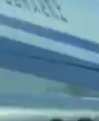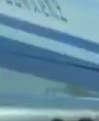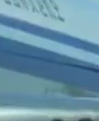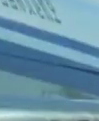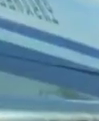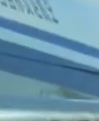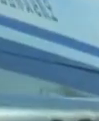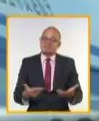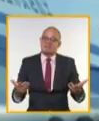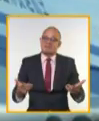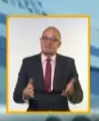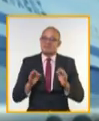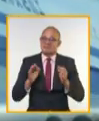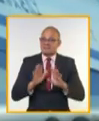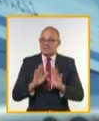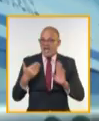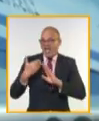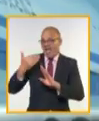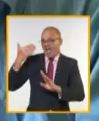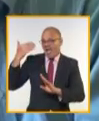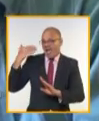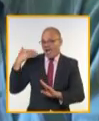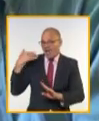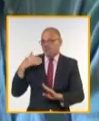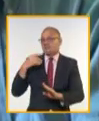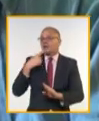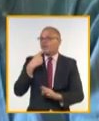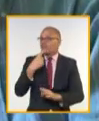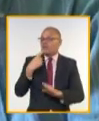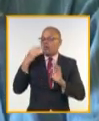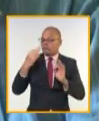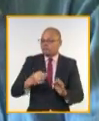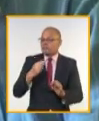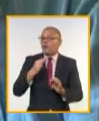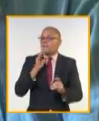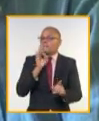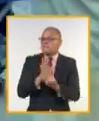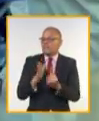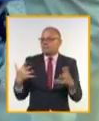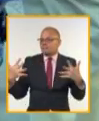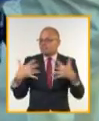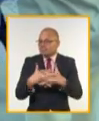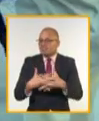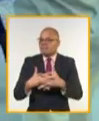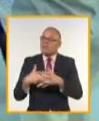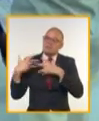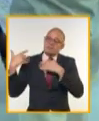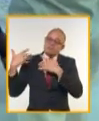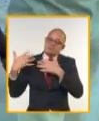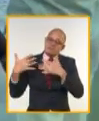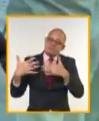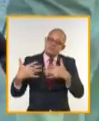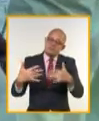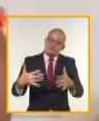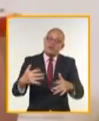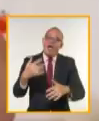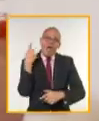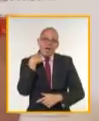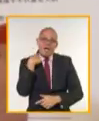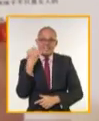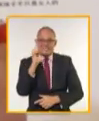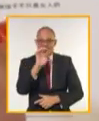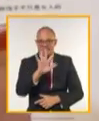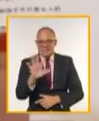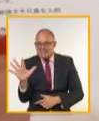65 años después del comunicado que oficializara sus relaciones, Cuba y China apuestan por el conocimiento, la cultura y el bienestar de